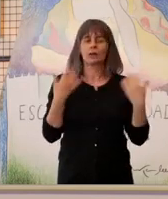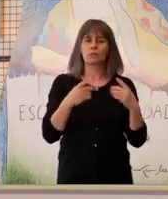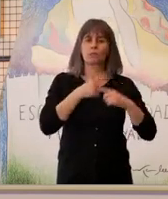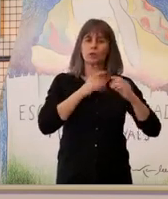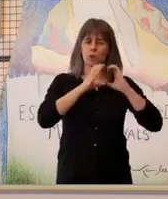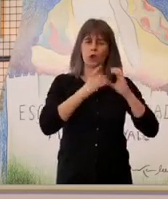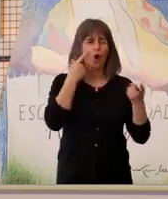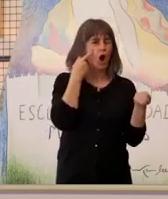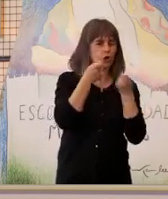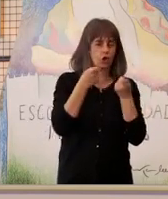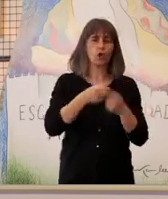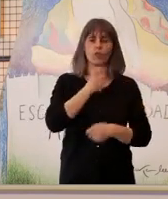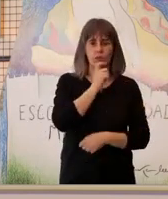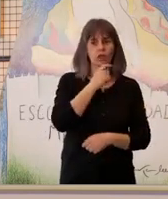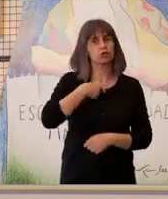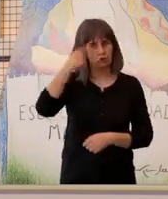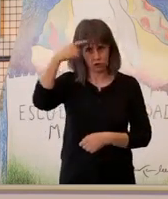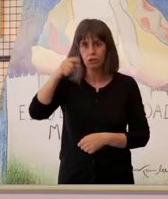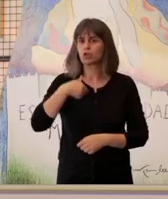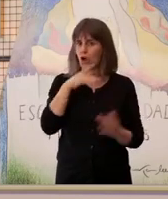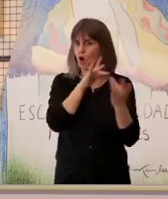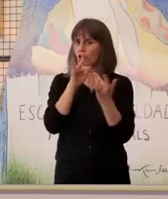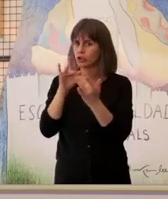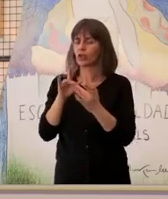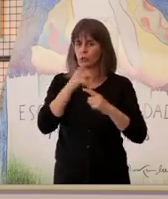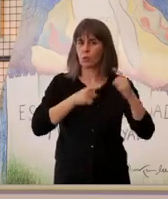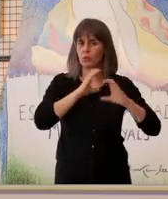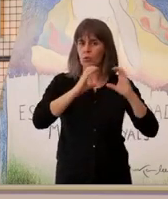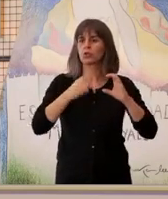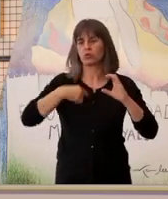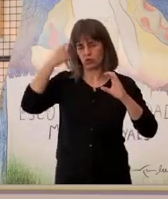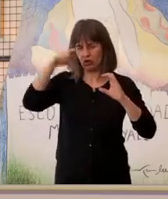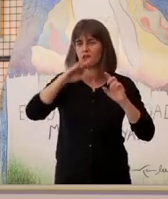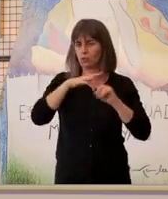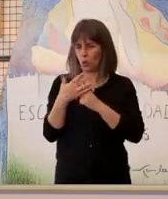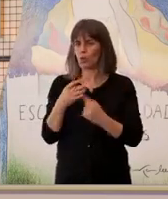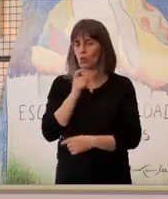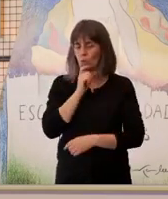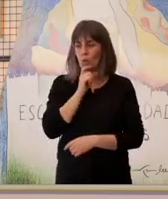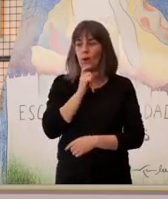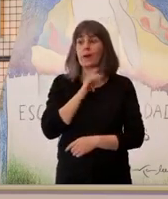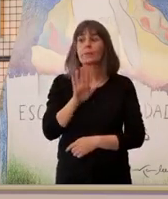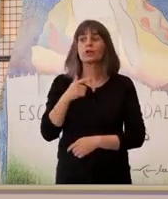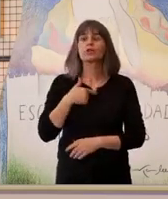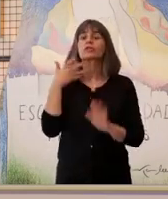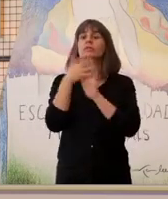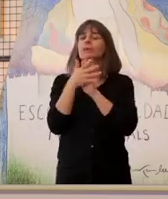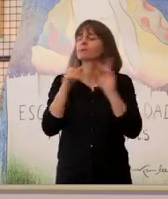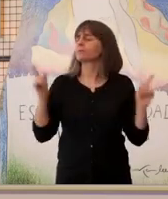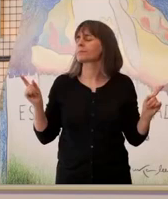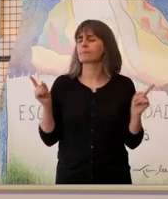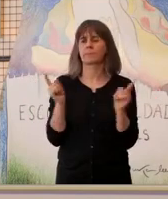esto convencida he hablado muchísimo con los medios y he visto lo que pasaba no pero os voy a explicar muy brevemente